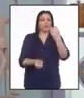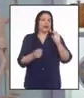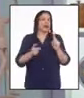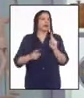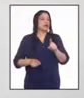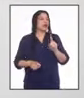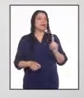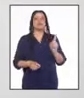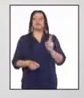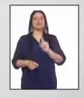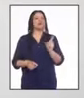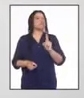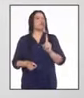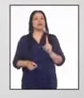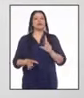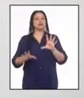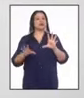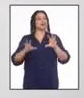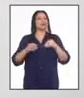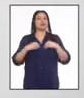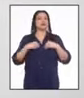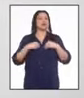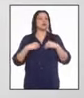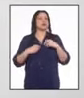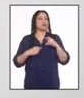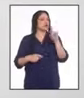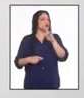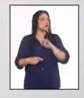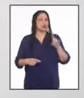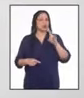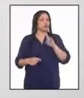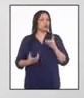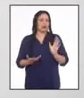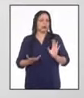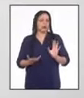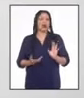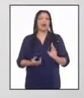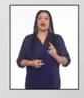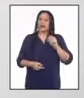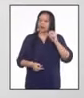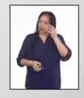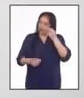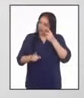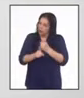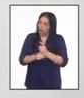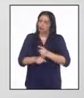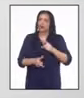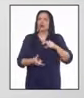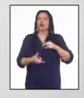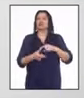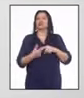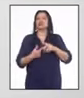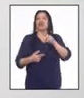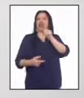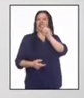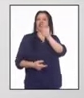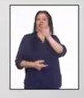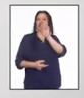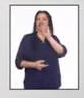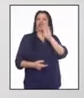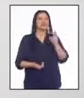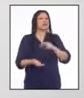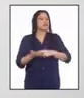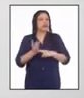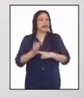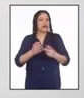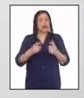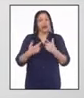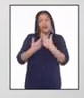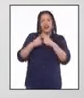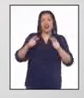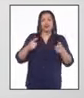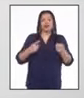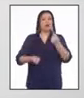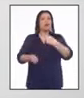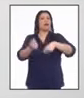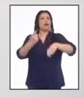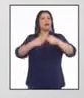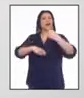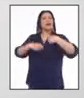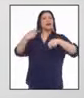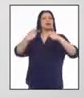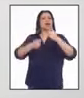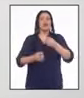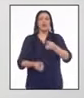de su uso. Exacto. Por lo tanto, la tesis es que el libre comercio de los